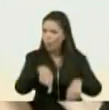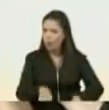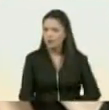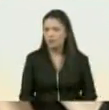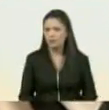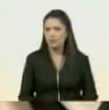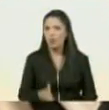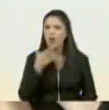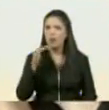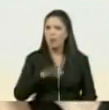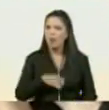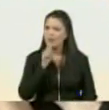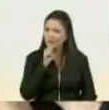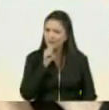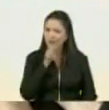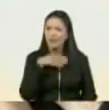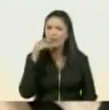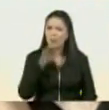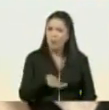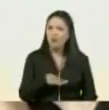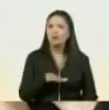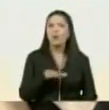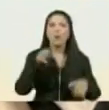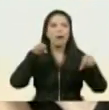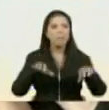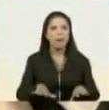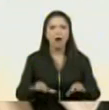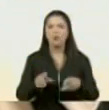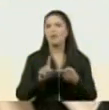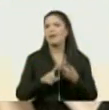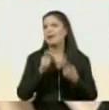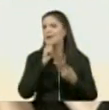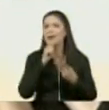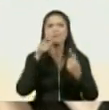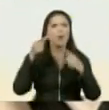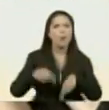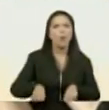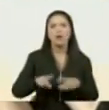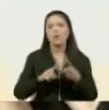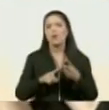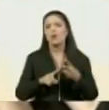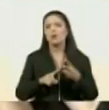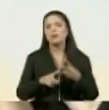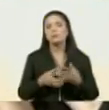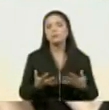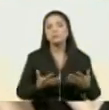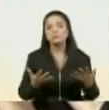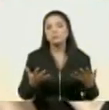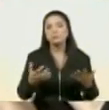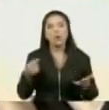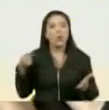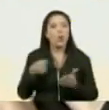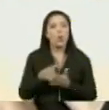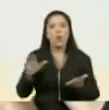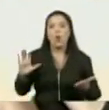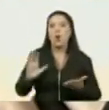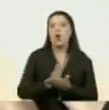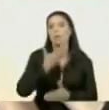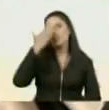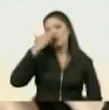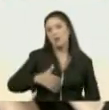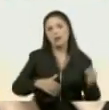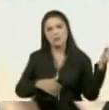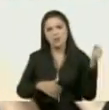la muerte? ¿Quién puede estar de acuerdo con el paro? ¿Quién puede estar de acuerdo con que sea un golpe militar el que se imponga?